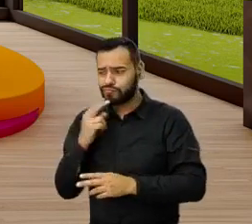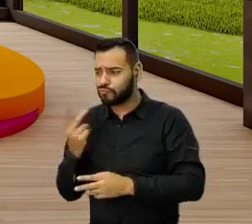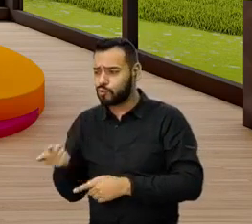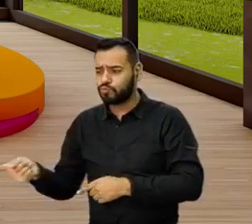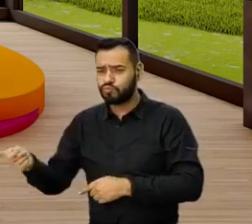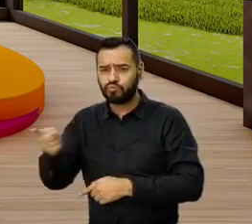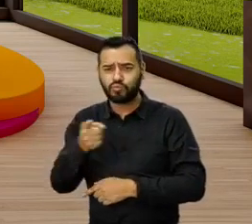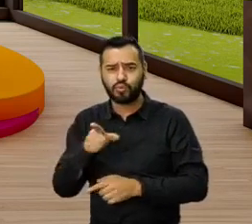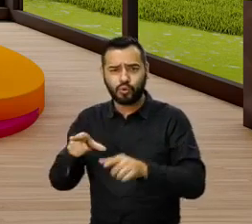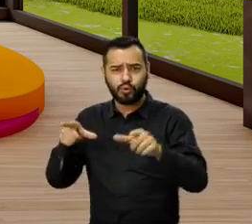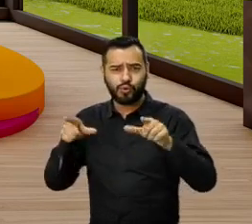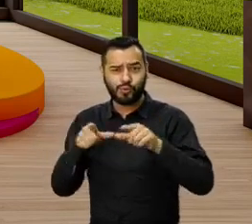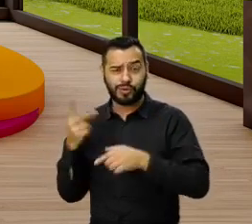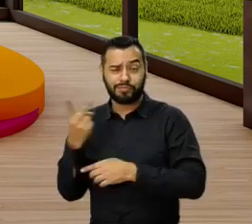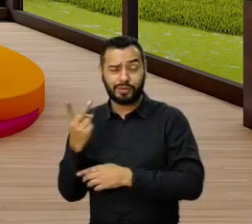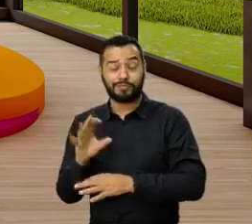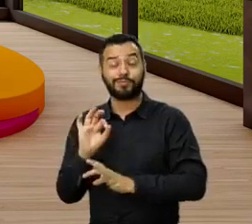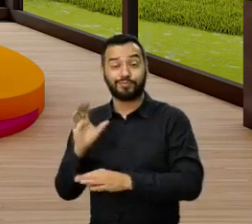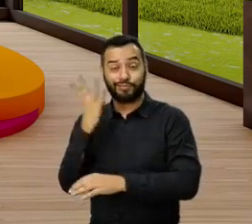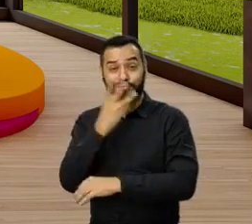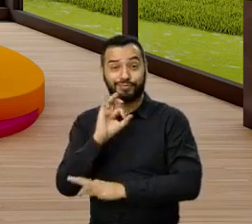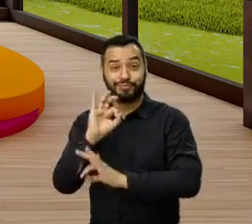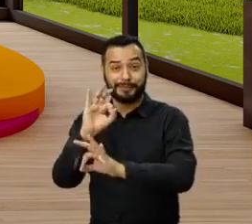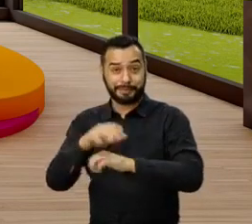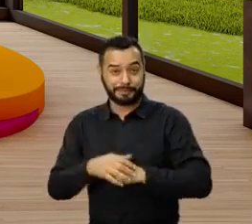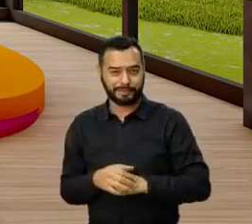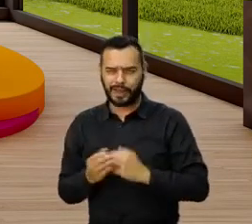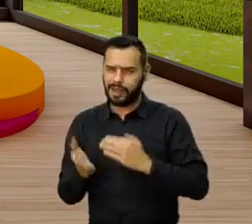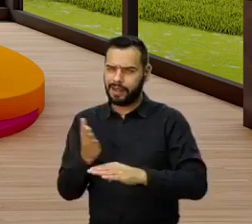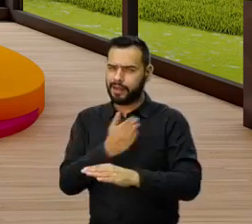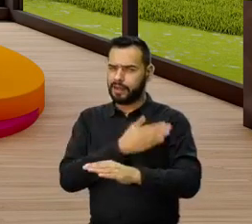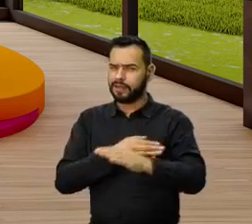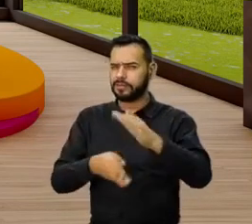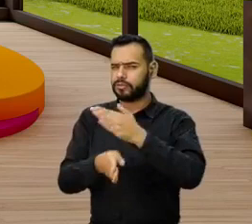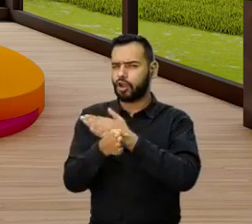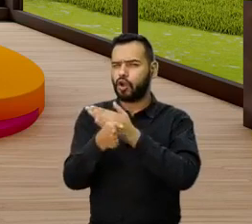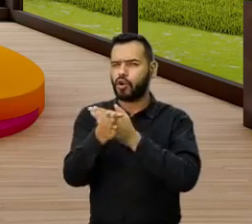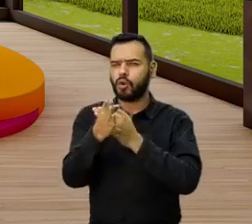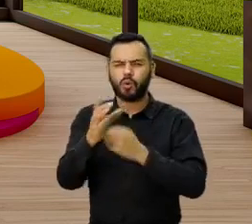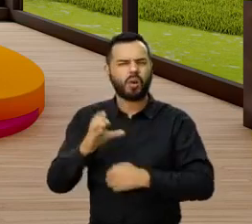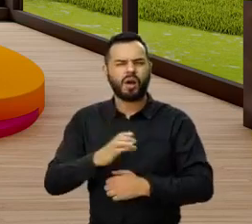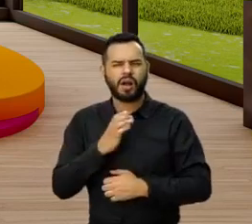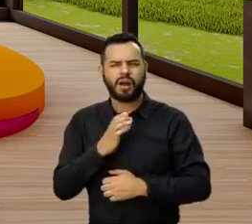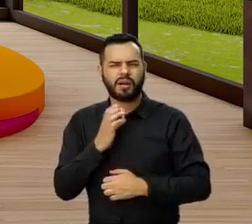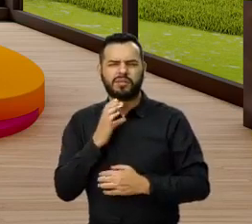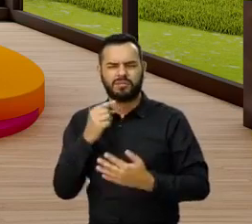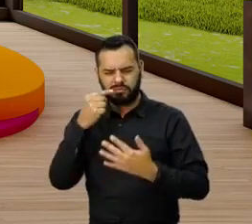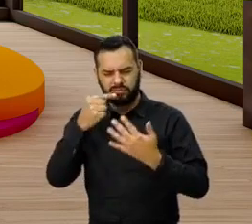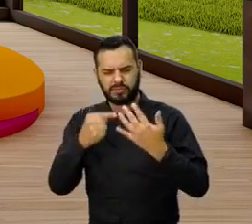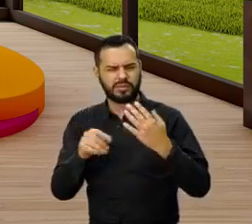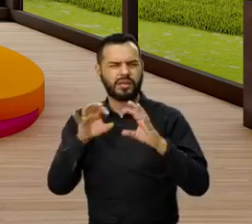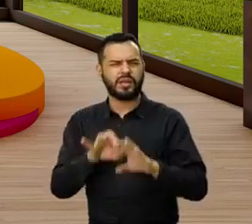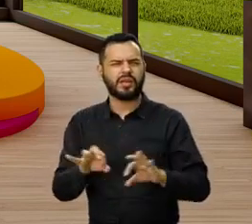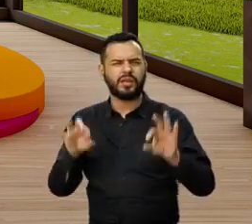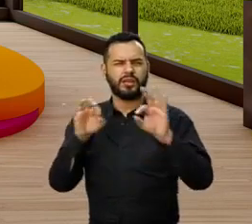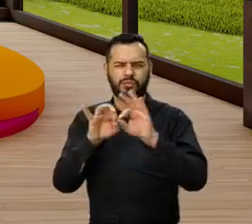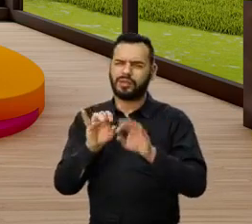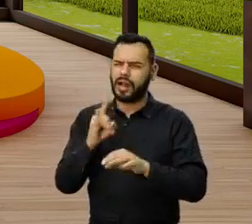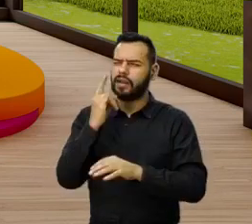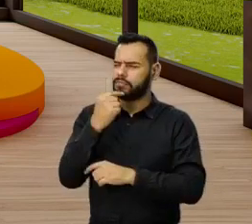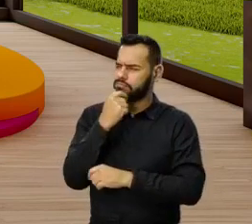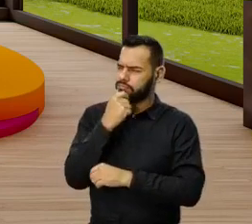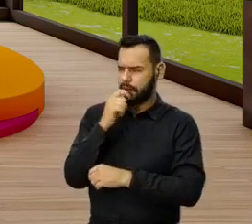espectacular increíble listo línea mira antes de continuar con las características algo muy importante que me surge que quiero preguntarte